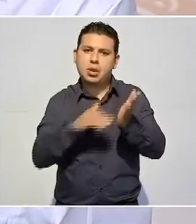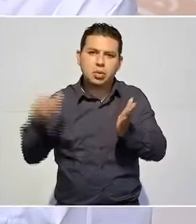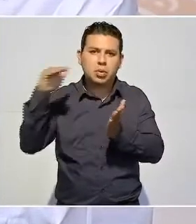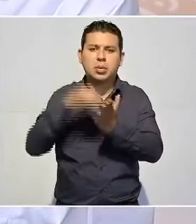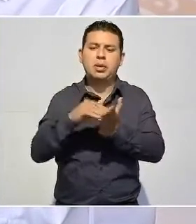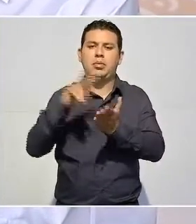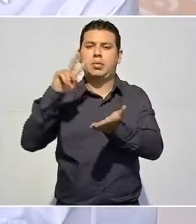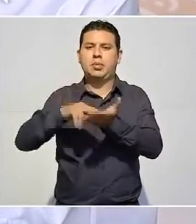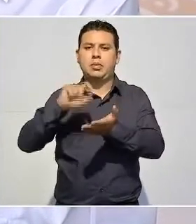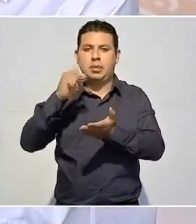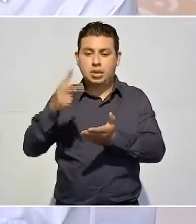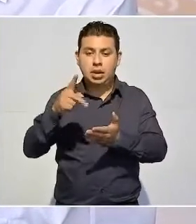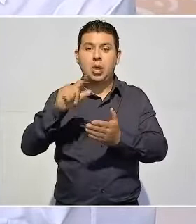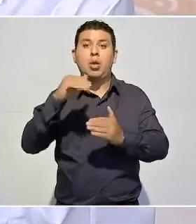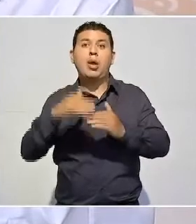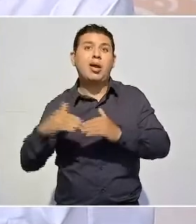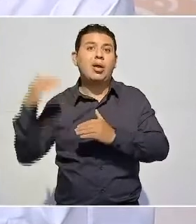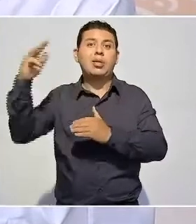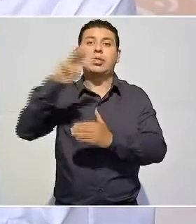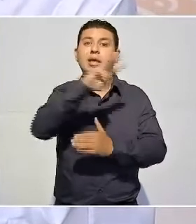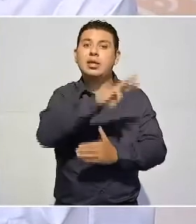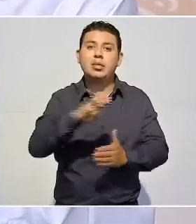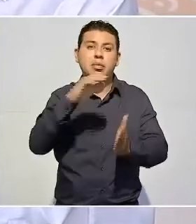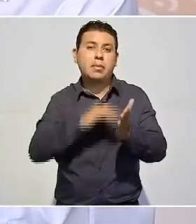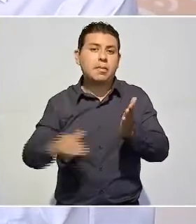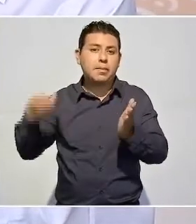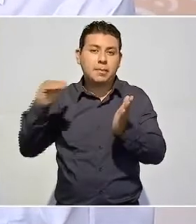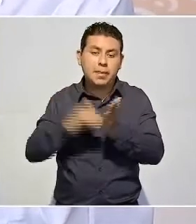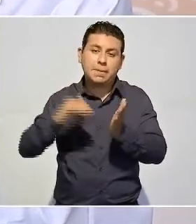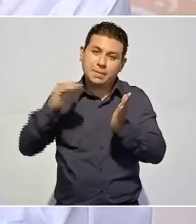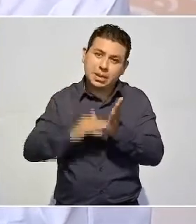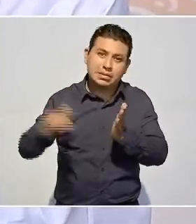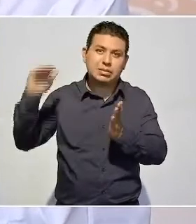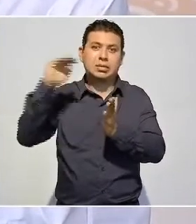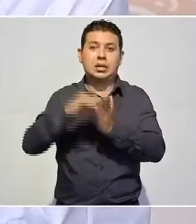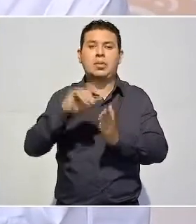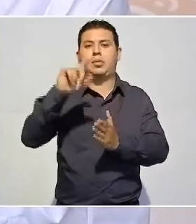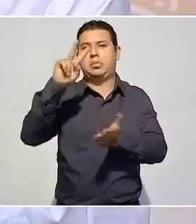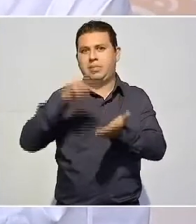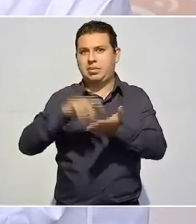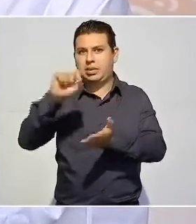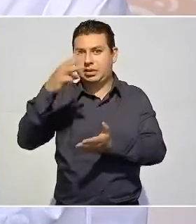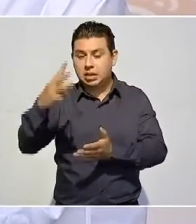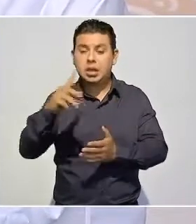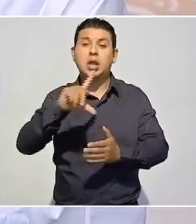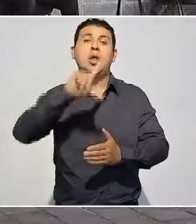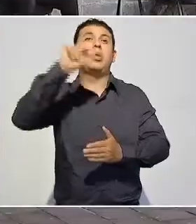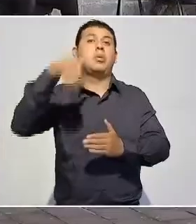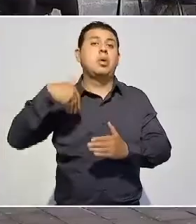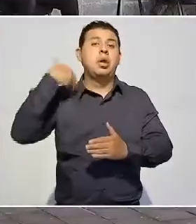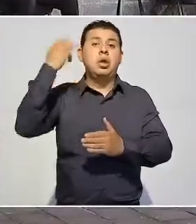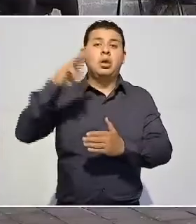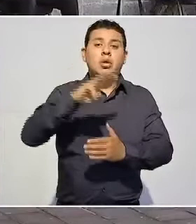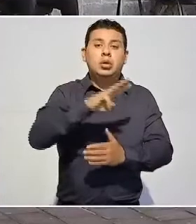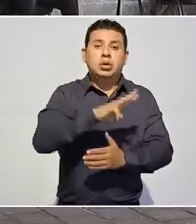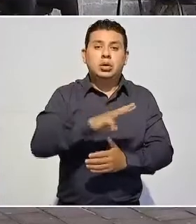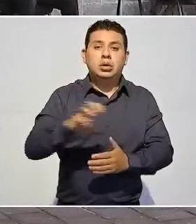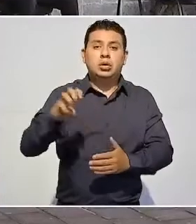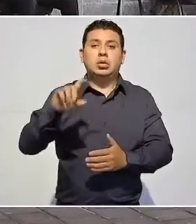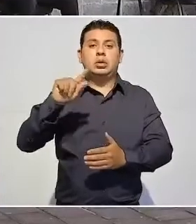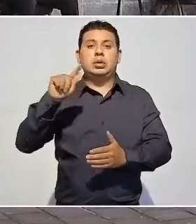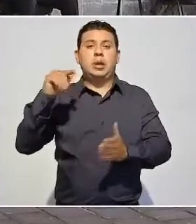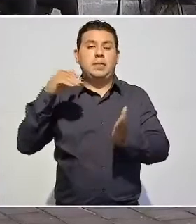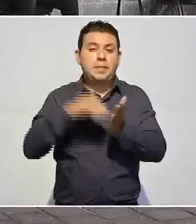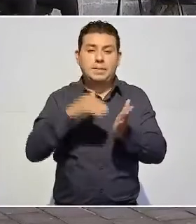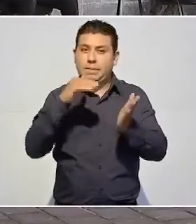a 300,000 millones de pesos en 2023 y a